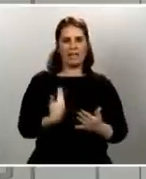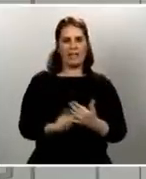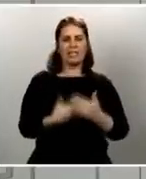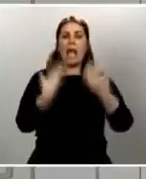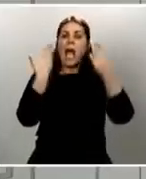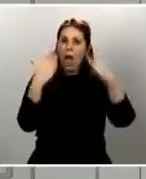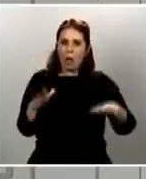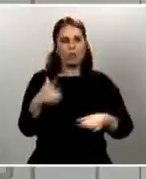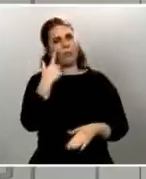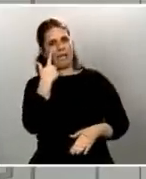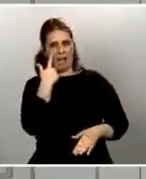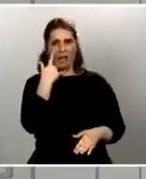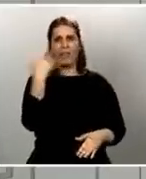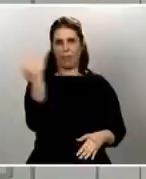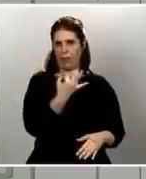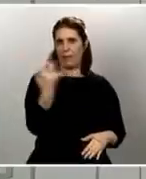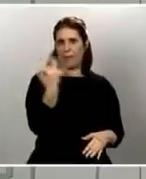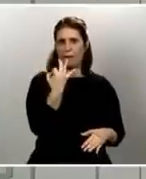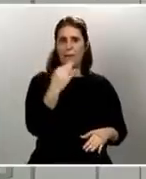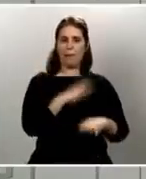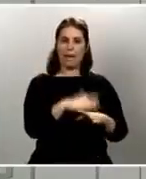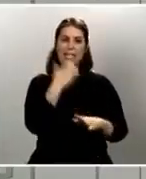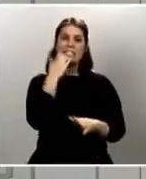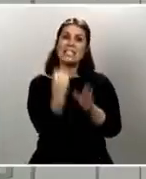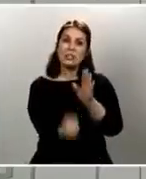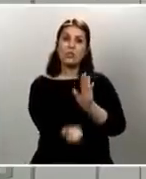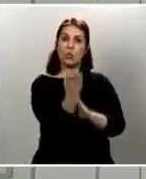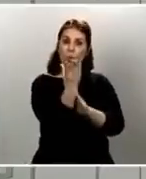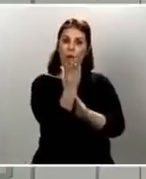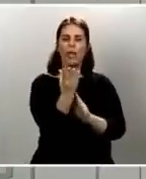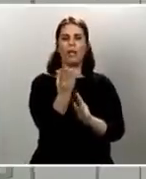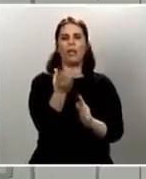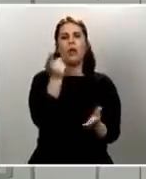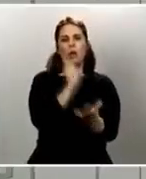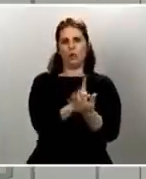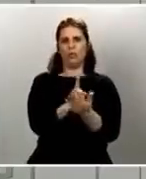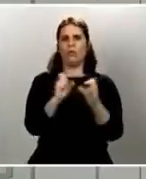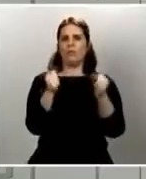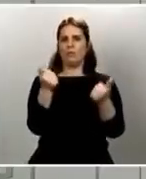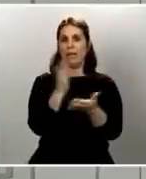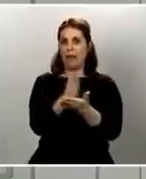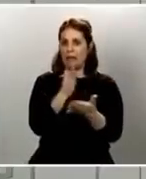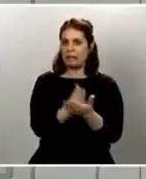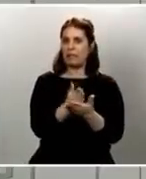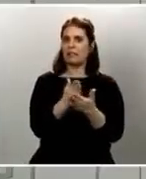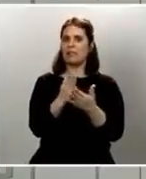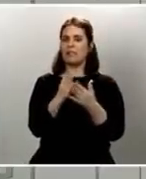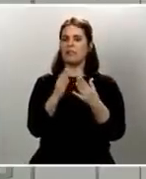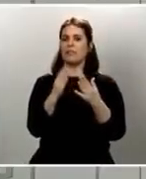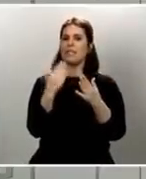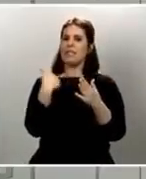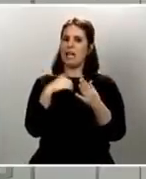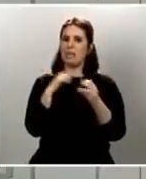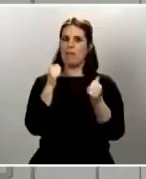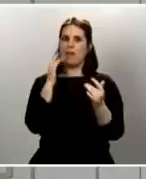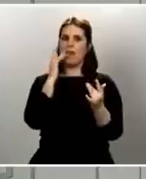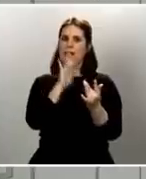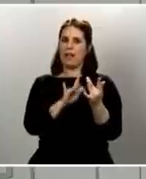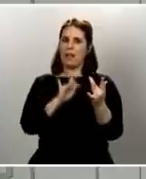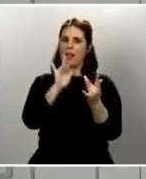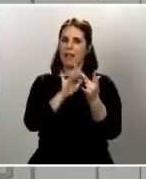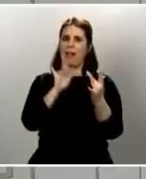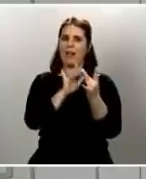novo, en o momento que sea, se reinicien as clases e, por tanto, a relación intensa entre esos niños.